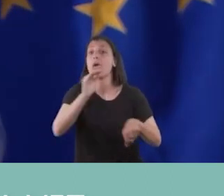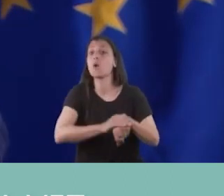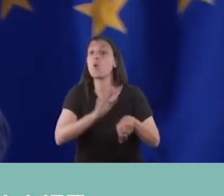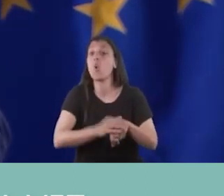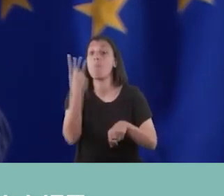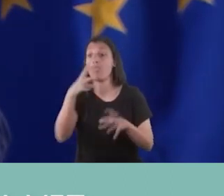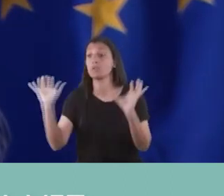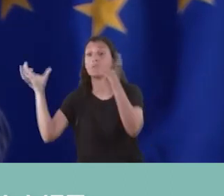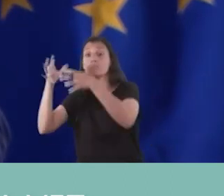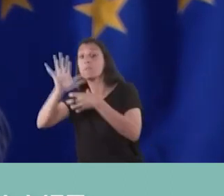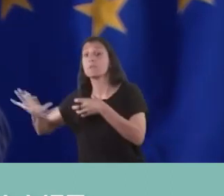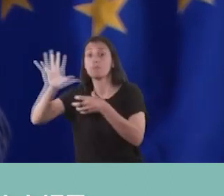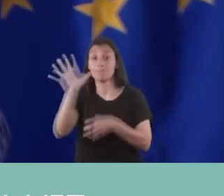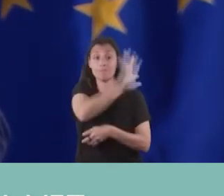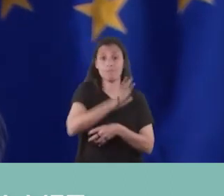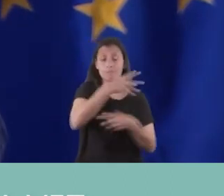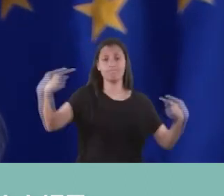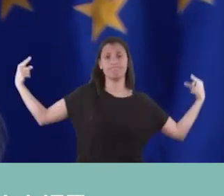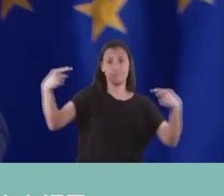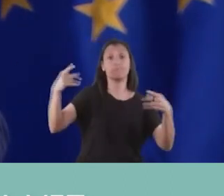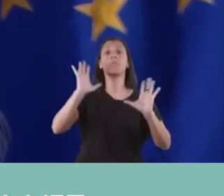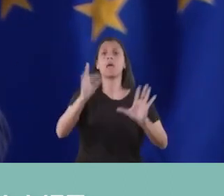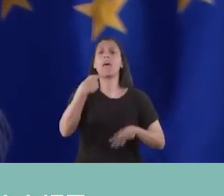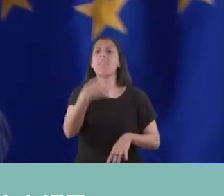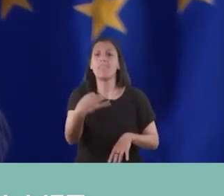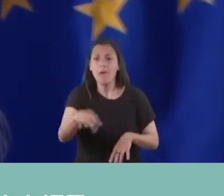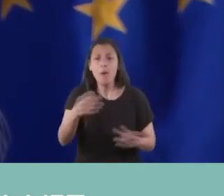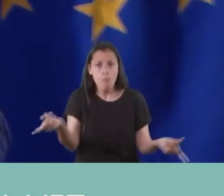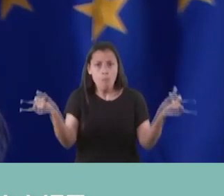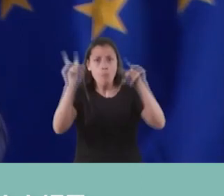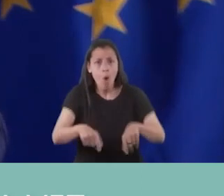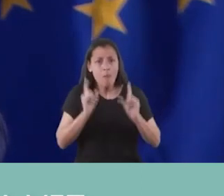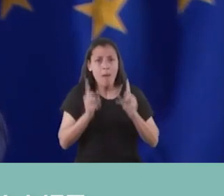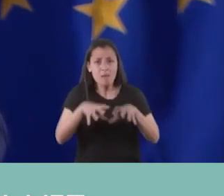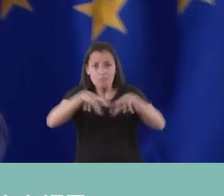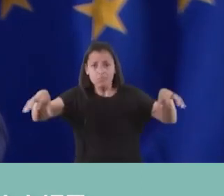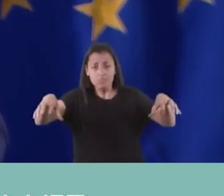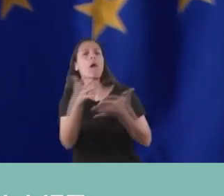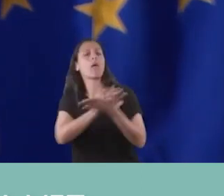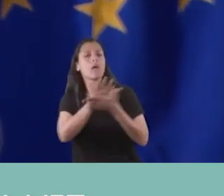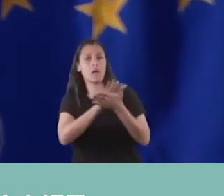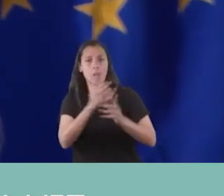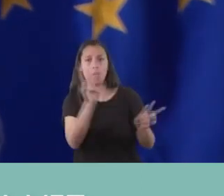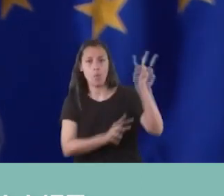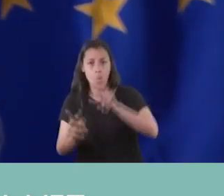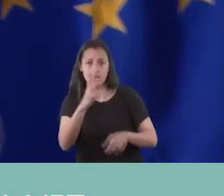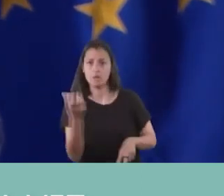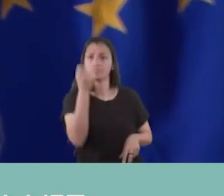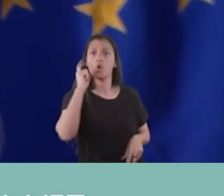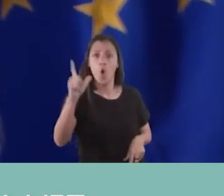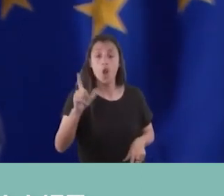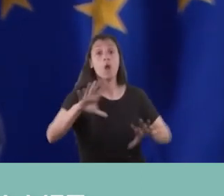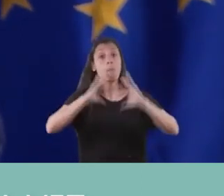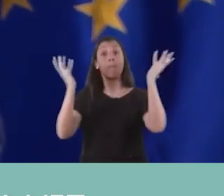potencias. Y lo que no debemos permitir es que una nueva bipolaridad se instale en el mundo. El mundo ya